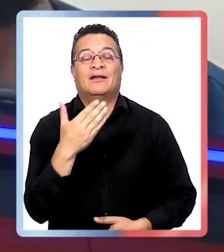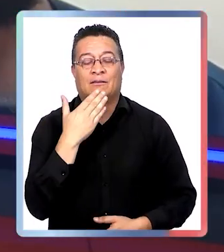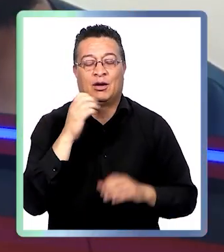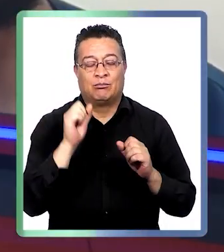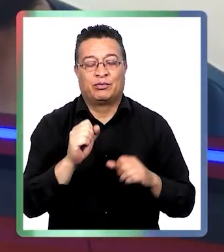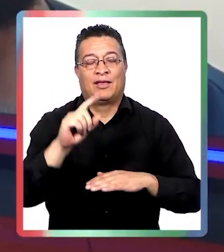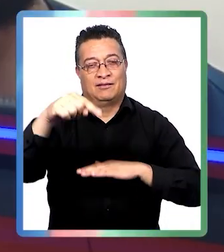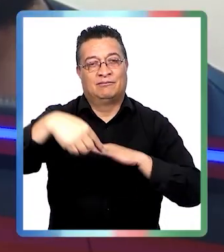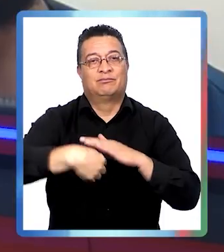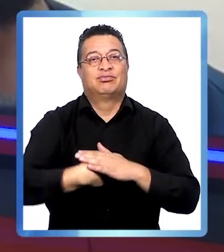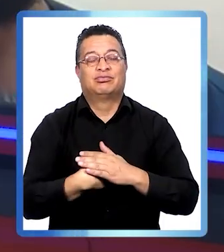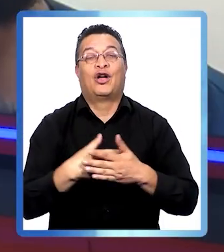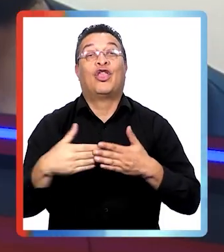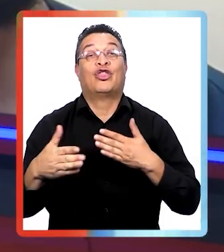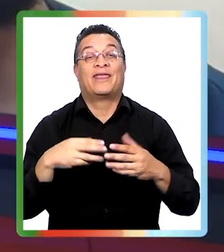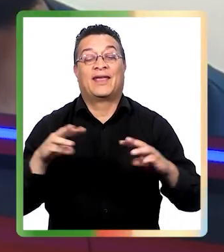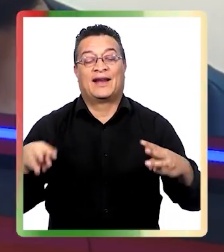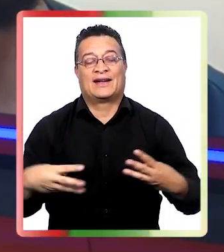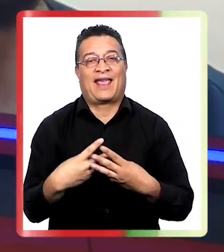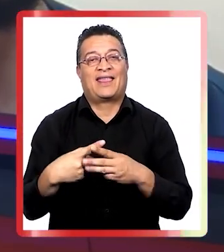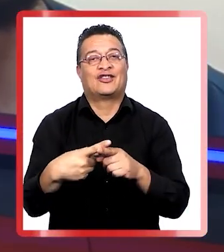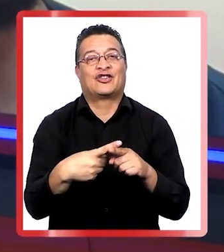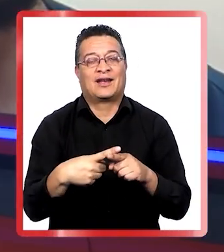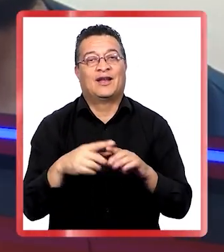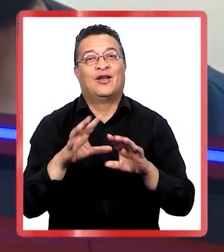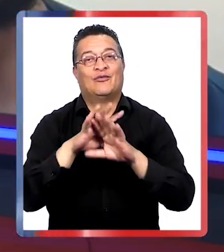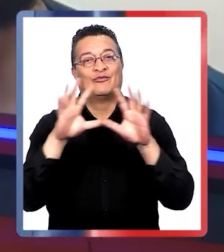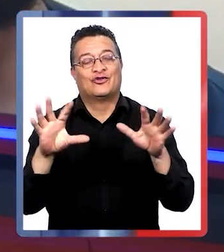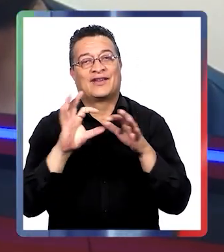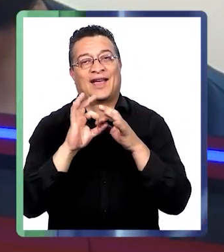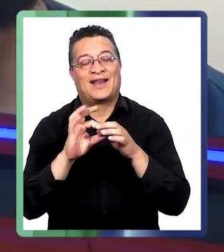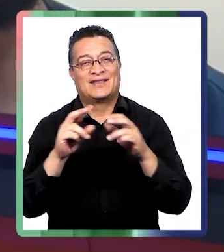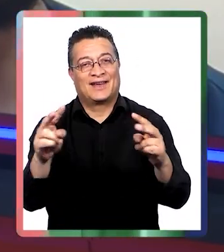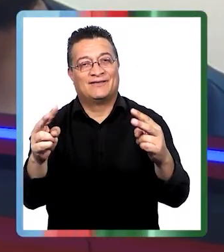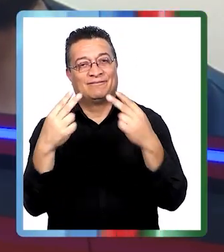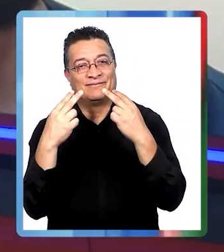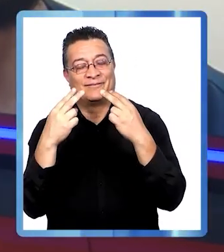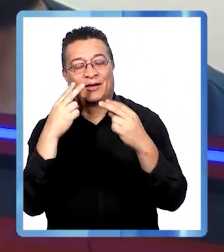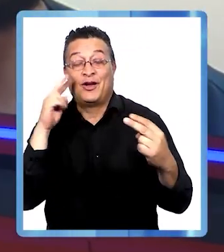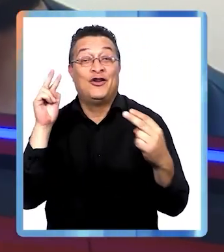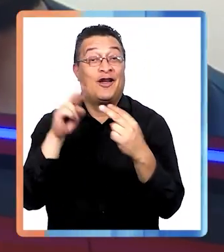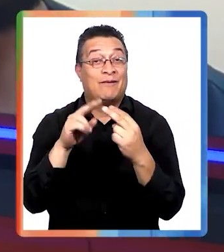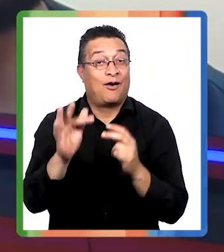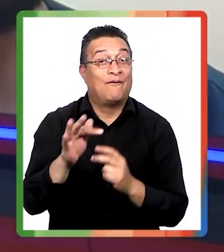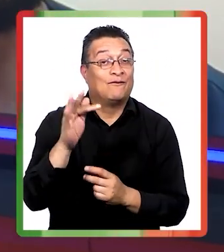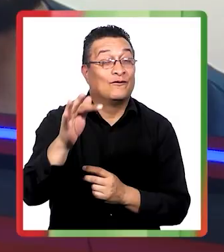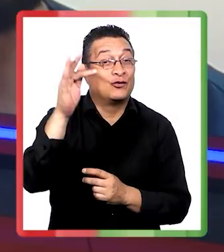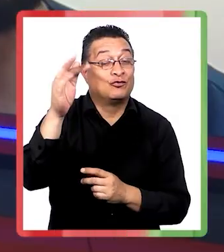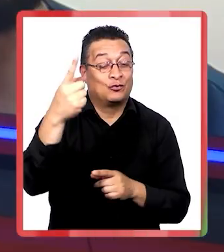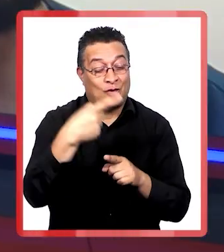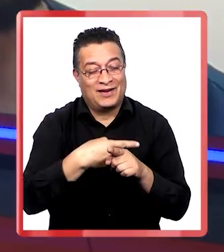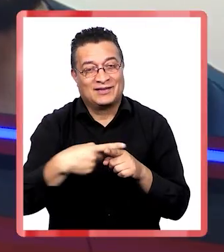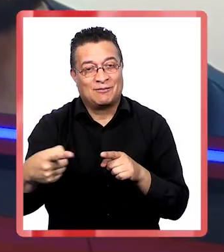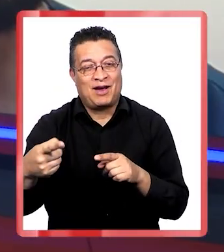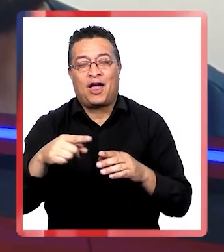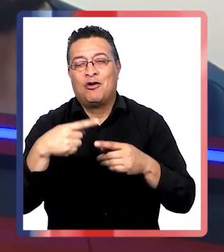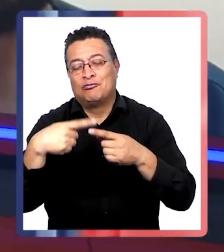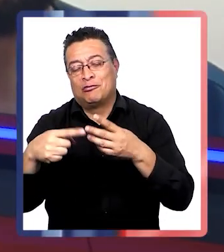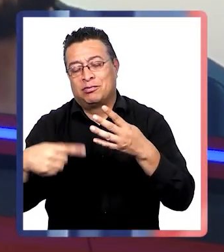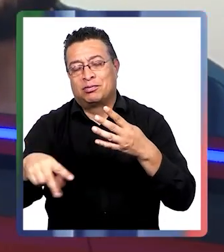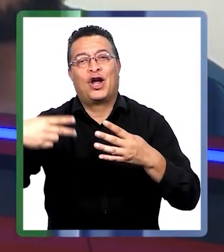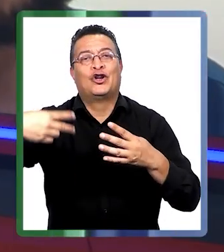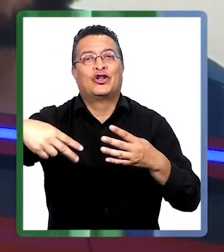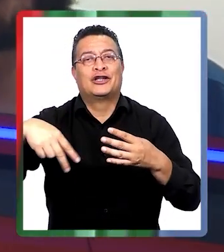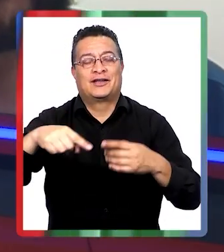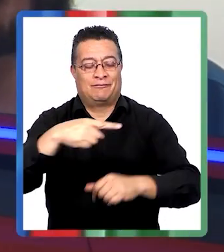www.portavoznoticias.cl y que también nos pueden encontrar a través de las redes sociales. Muchas gracias por acompañarnos y ya nos reencontraremos en una nueva semana con